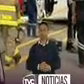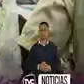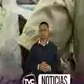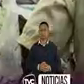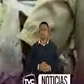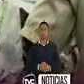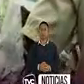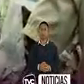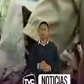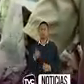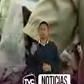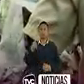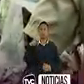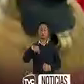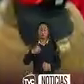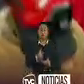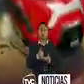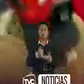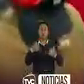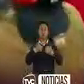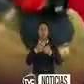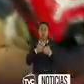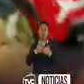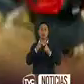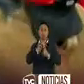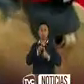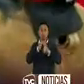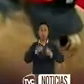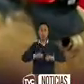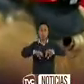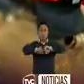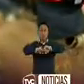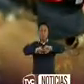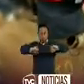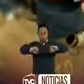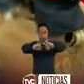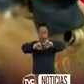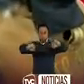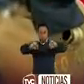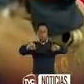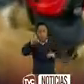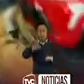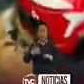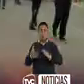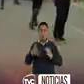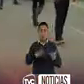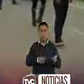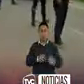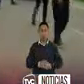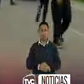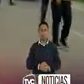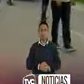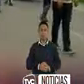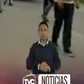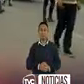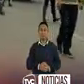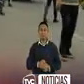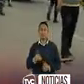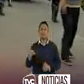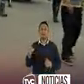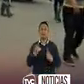camión, ¿no? Fue necesario la utilización de equipo hidráulico para poder sacar a los heridos y a la persona fallecida. Los primeros, luego